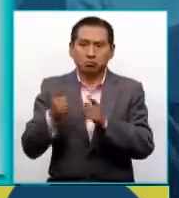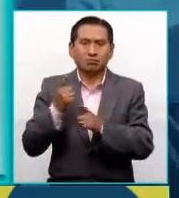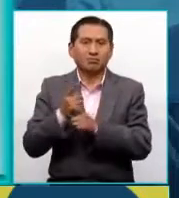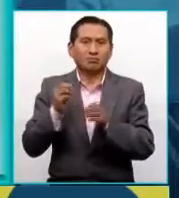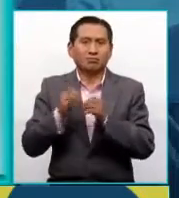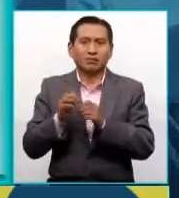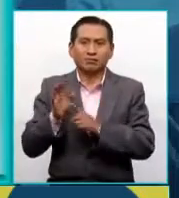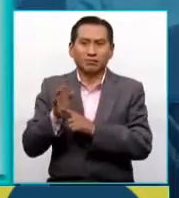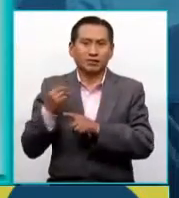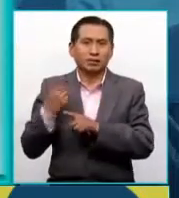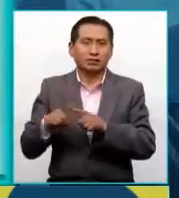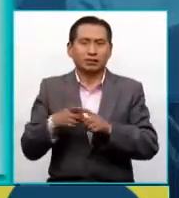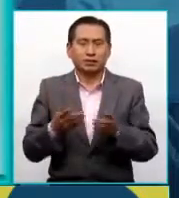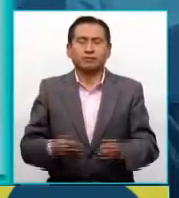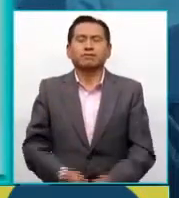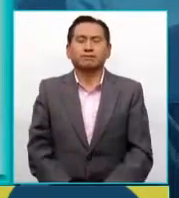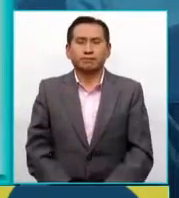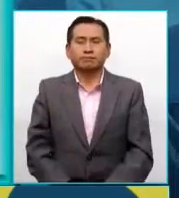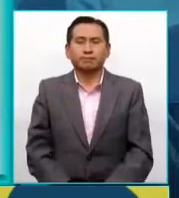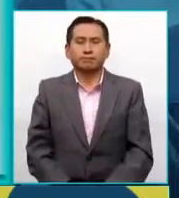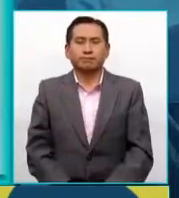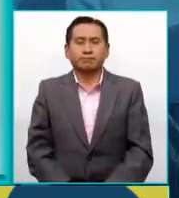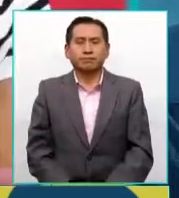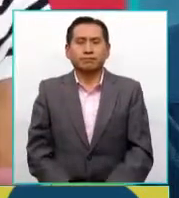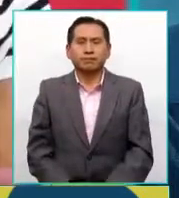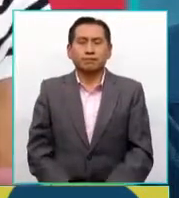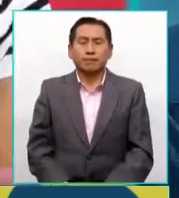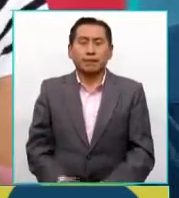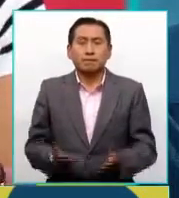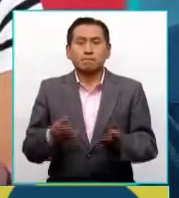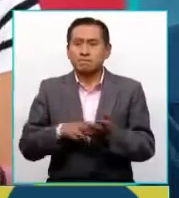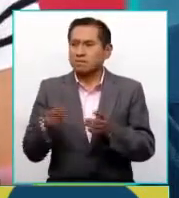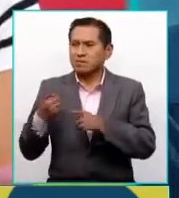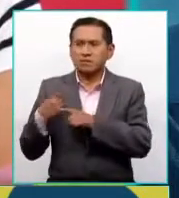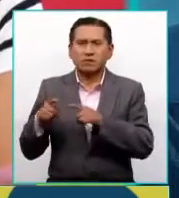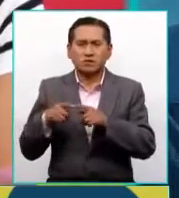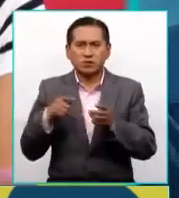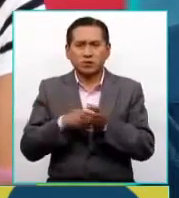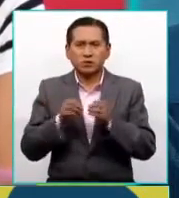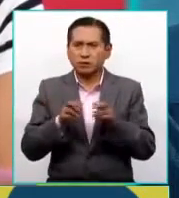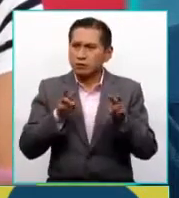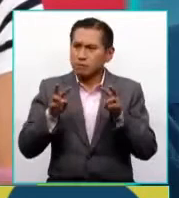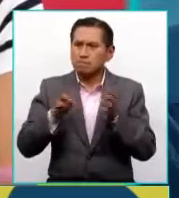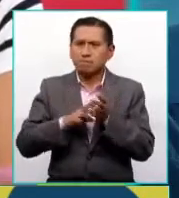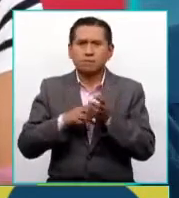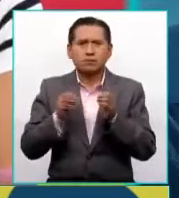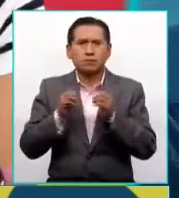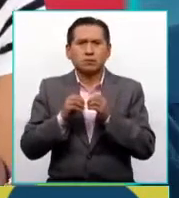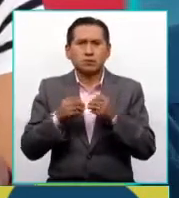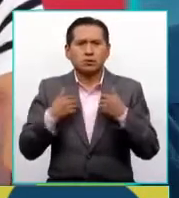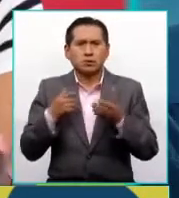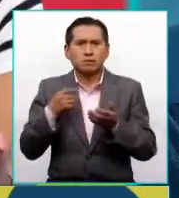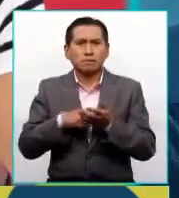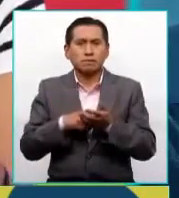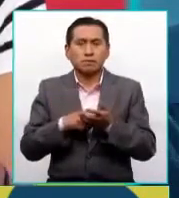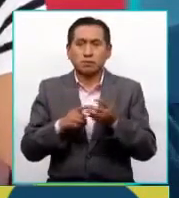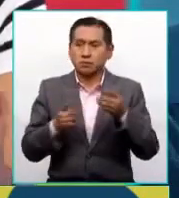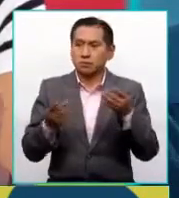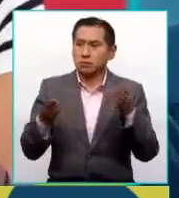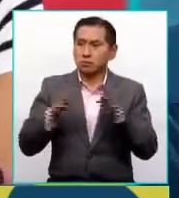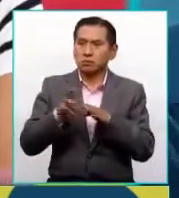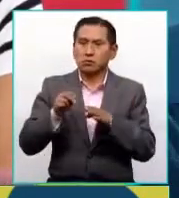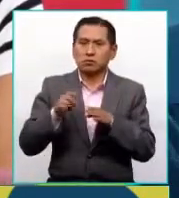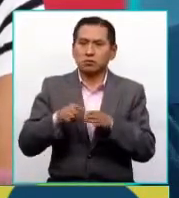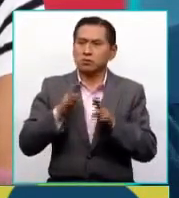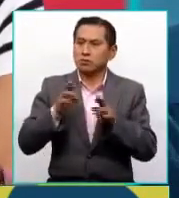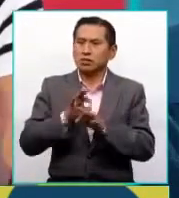los distintos cuadros, ¿no? Sin duda, la multiplicación de miradas que puede obtener el hecho de que no esté cerrado y de que no hay